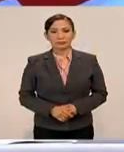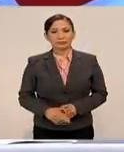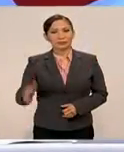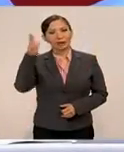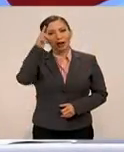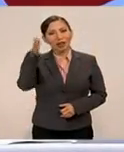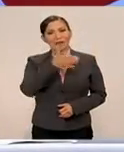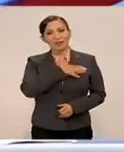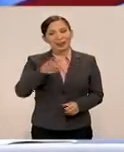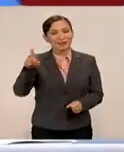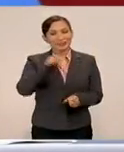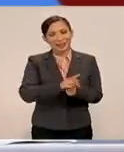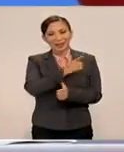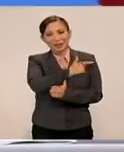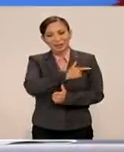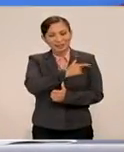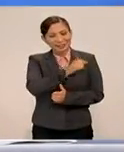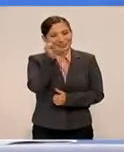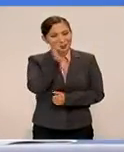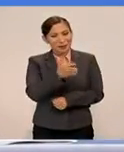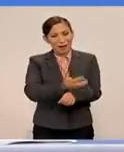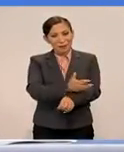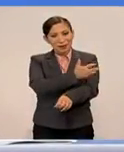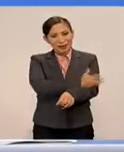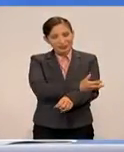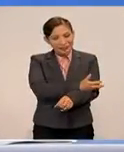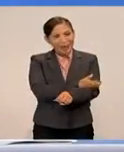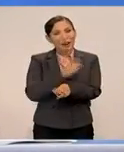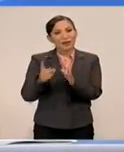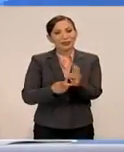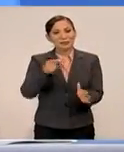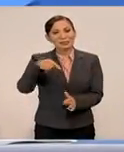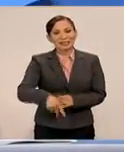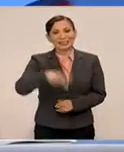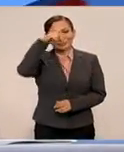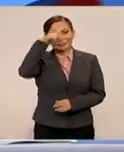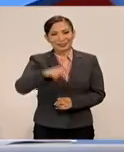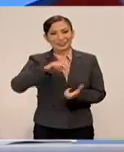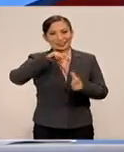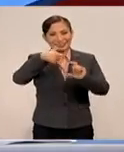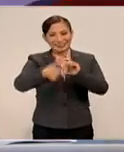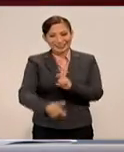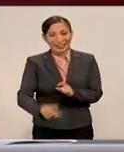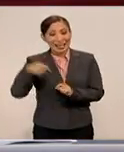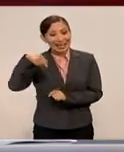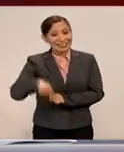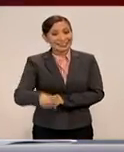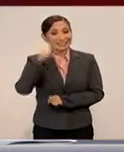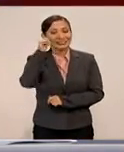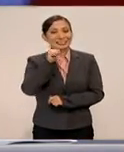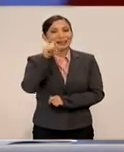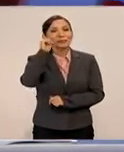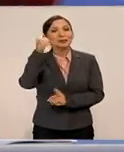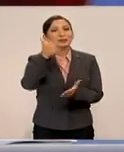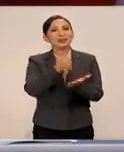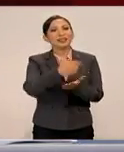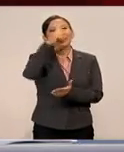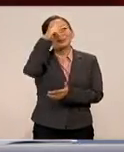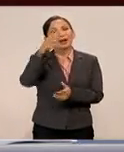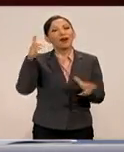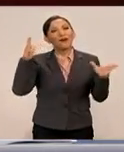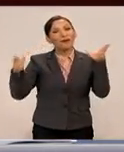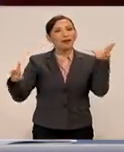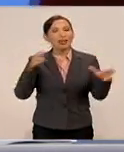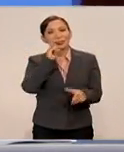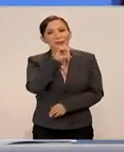¿Qué tal? Muy buenos días. Qué gusto siempre que nos acompañe en una edición más de México al Día. Desde aquí, desde la Ciudad de México, un